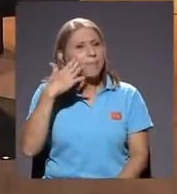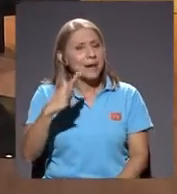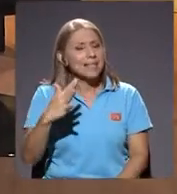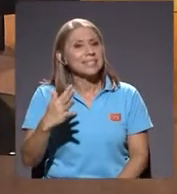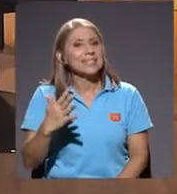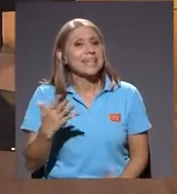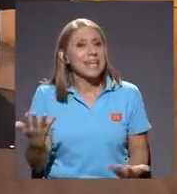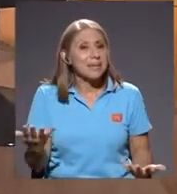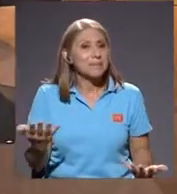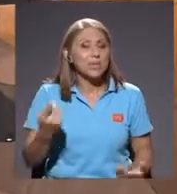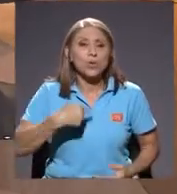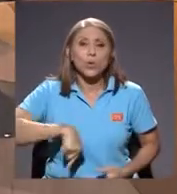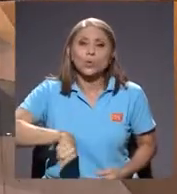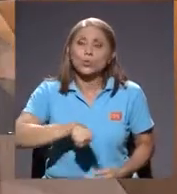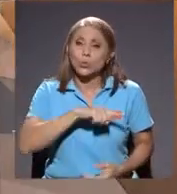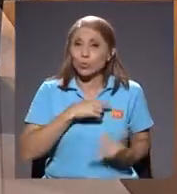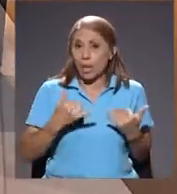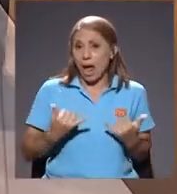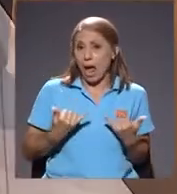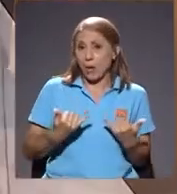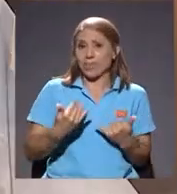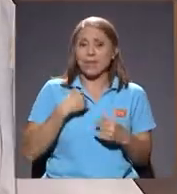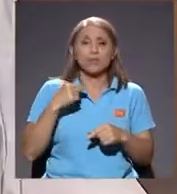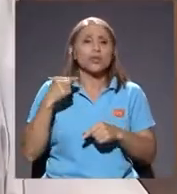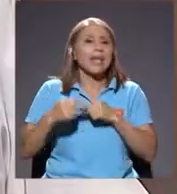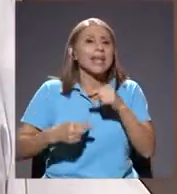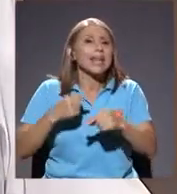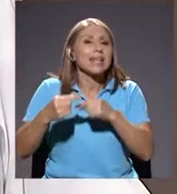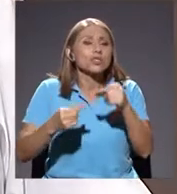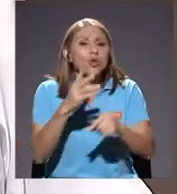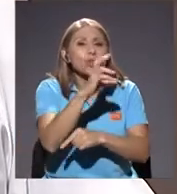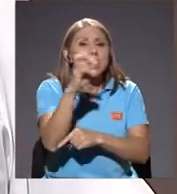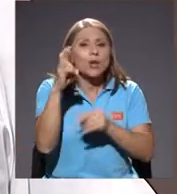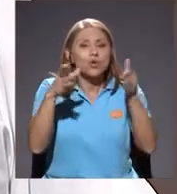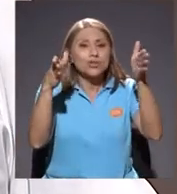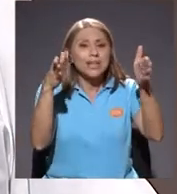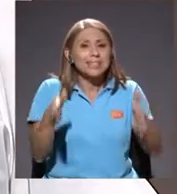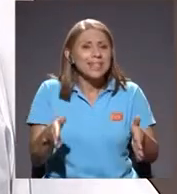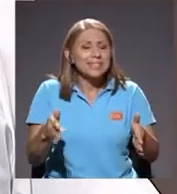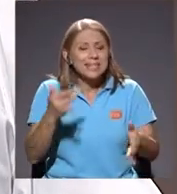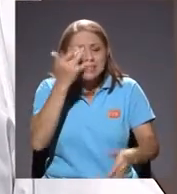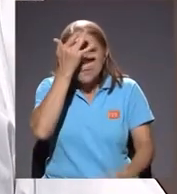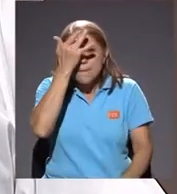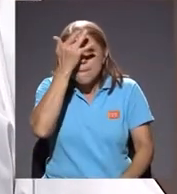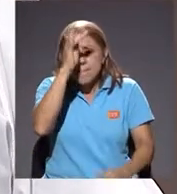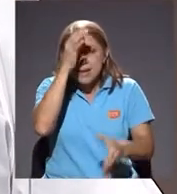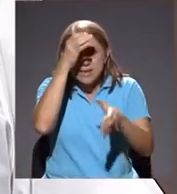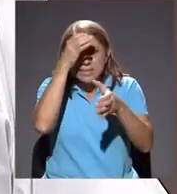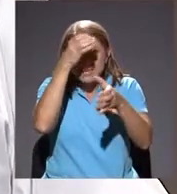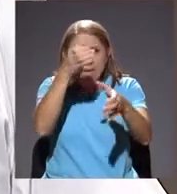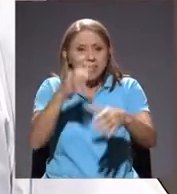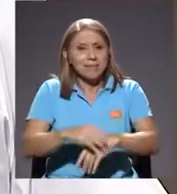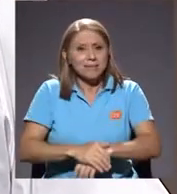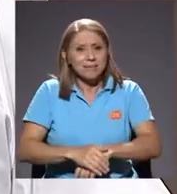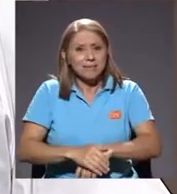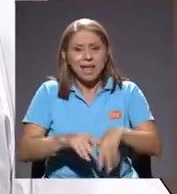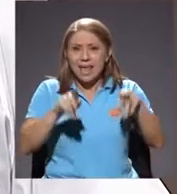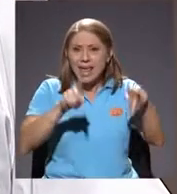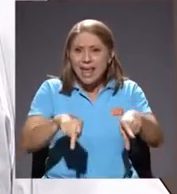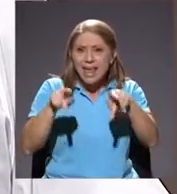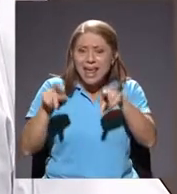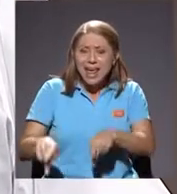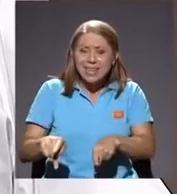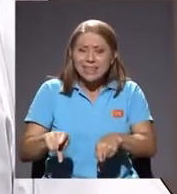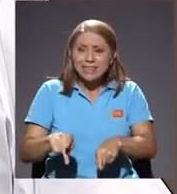ya estamos teniendo una generación de costarricenses absolutamente brillantes en gente que realmente